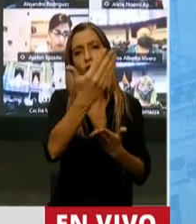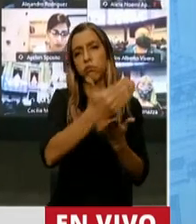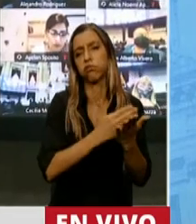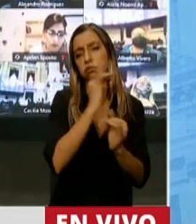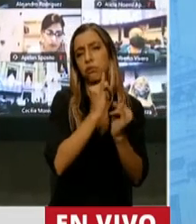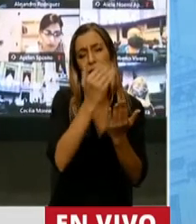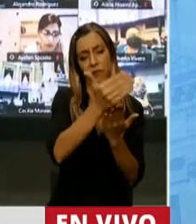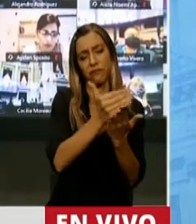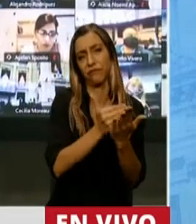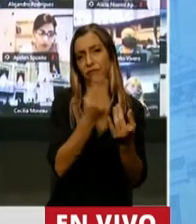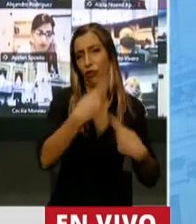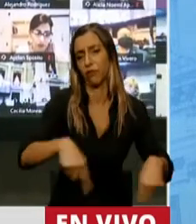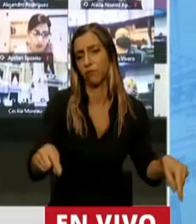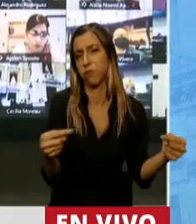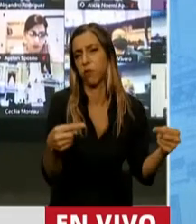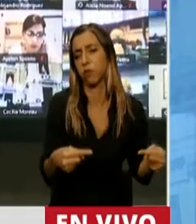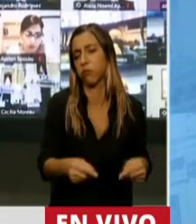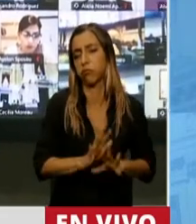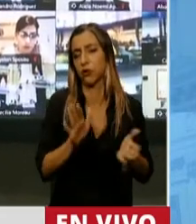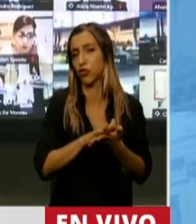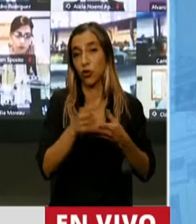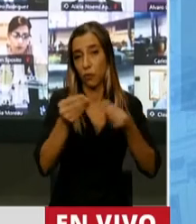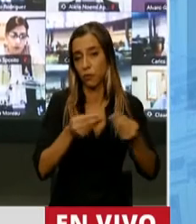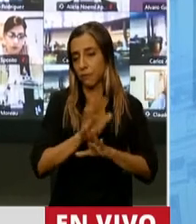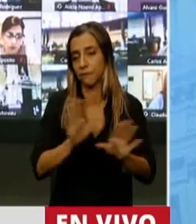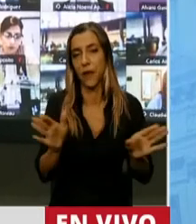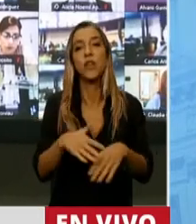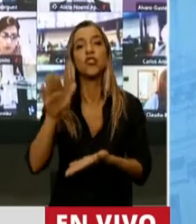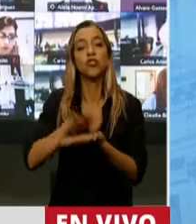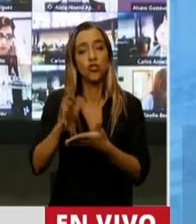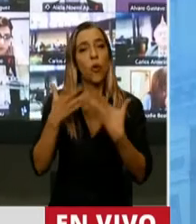inconsistencias totales respecto al presupuesto de la jurisdicción defensa.